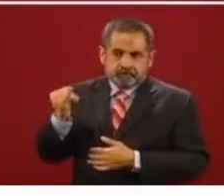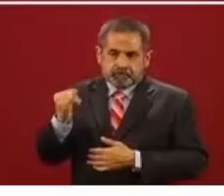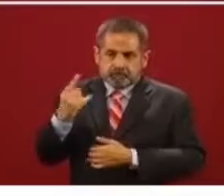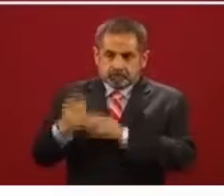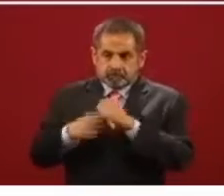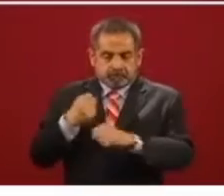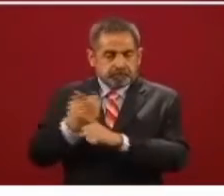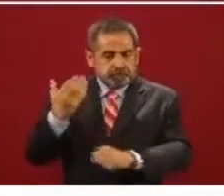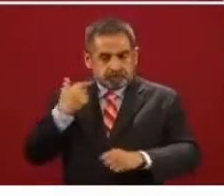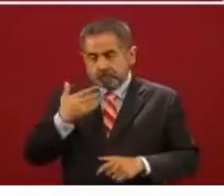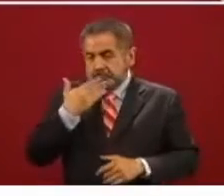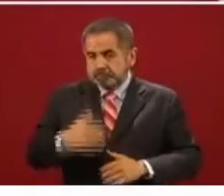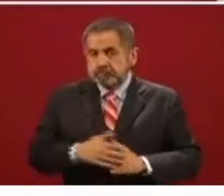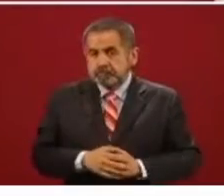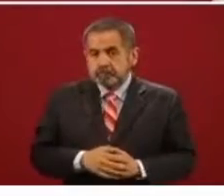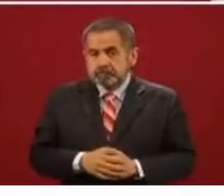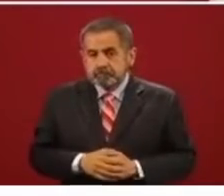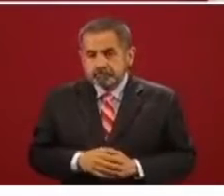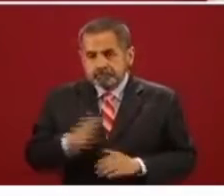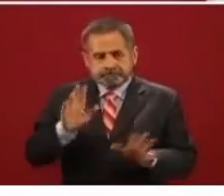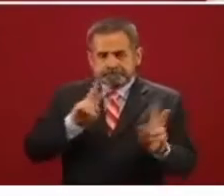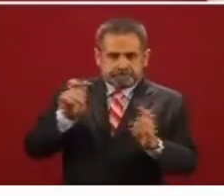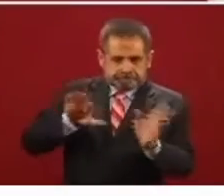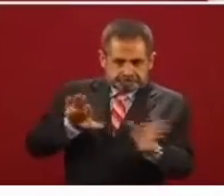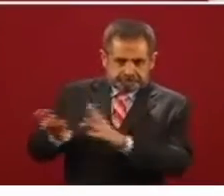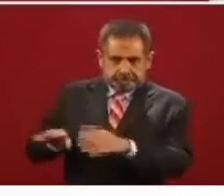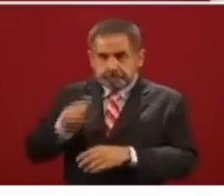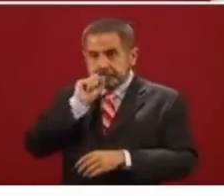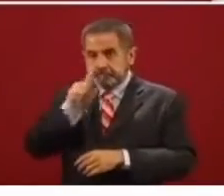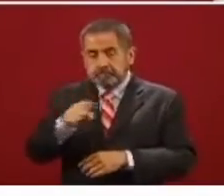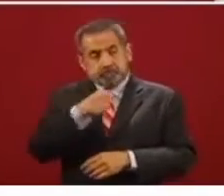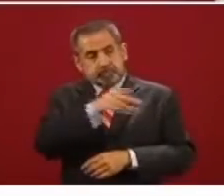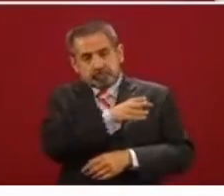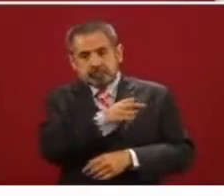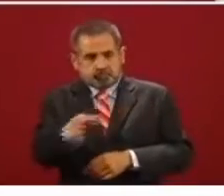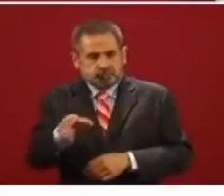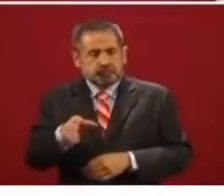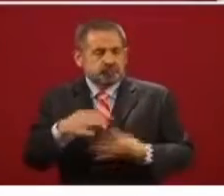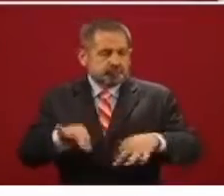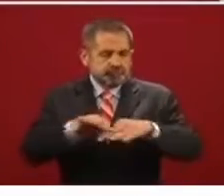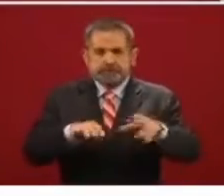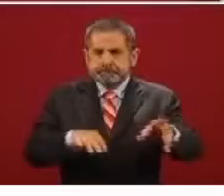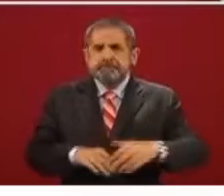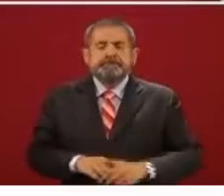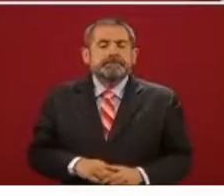pasado, cuando fue otro tema, pero también fue una intervención relevante.